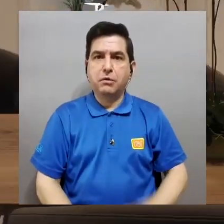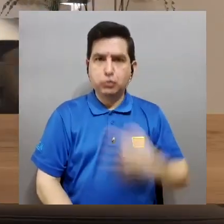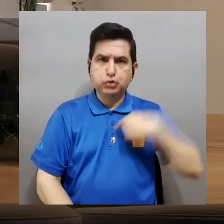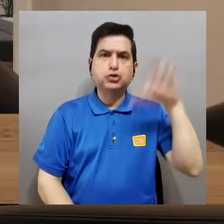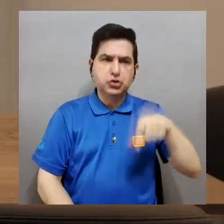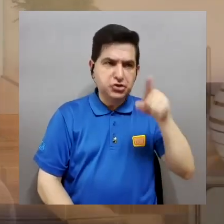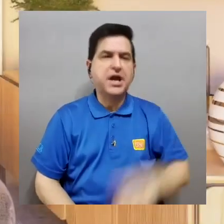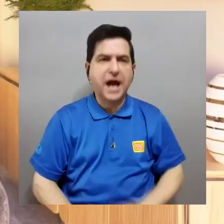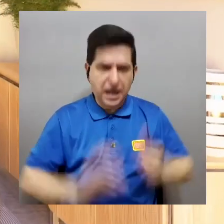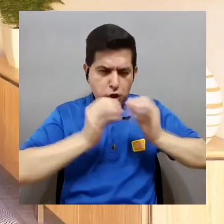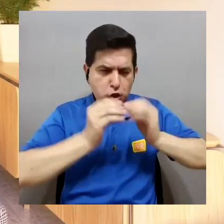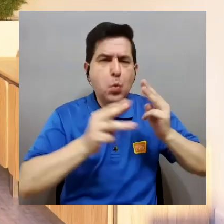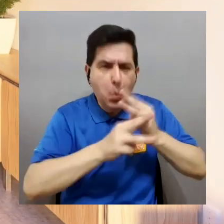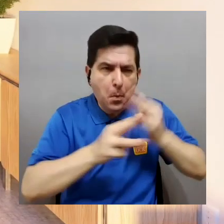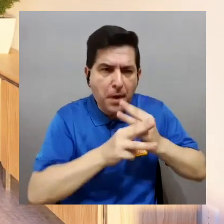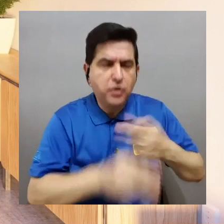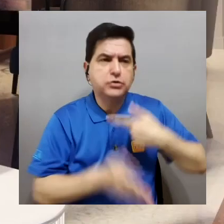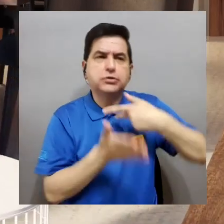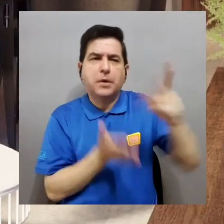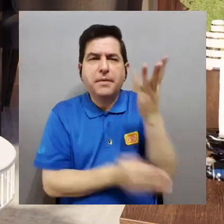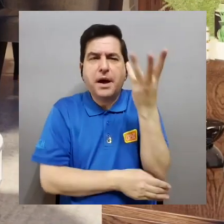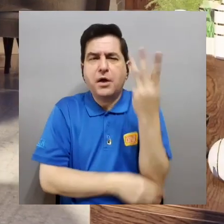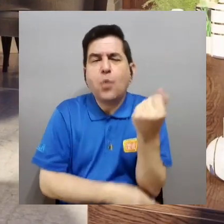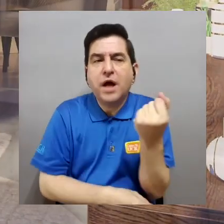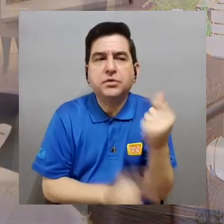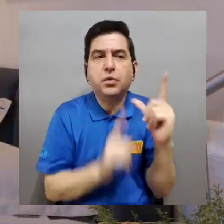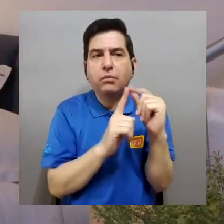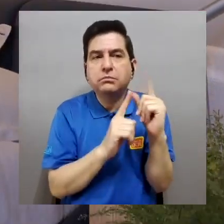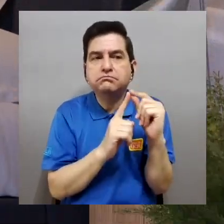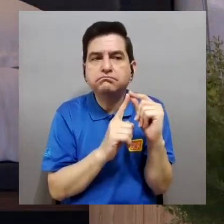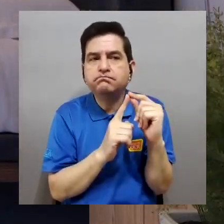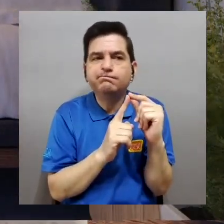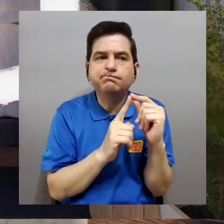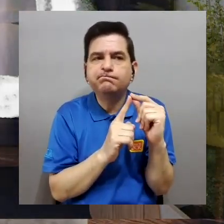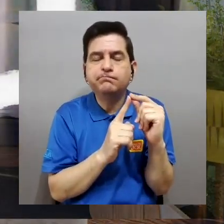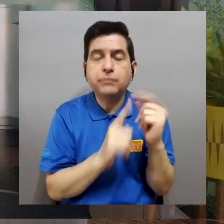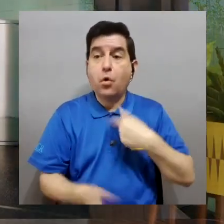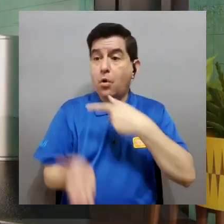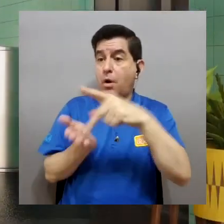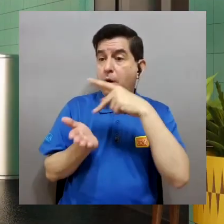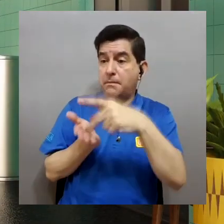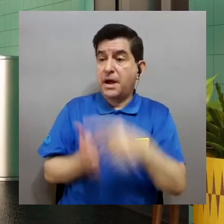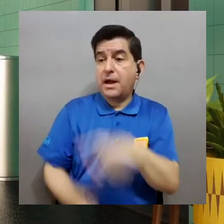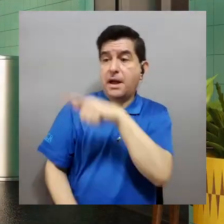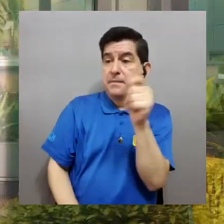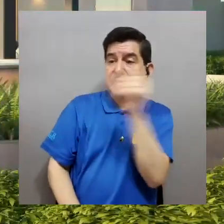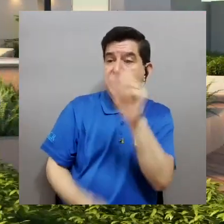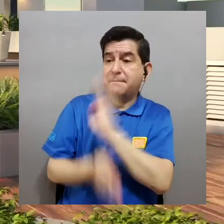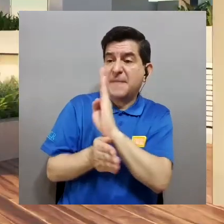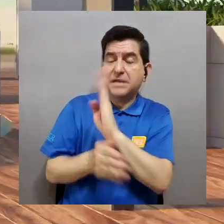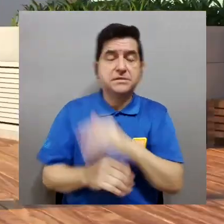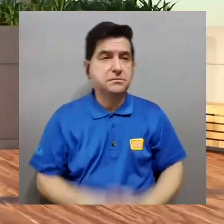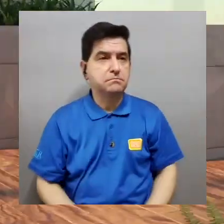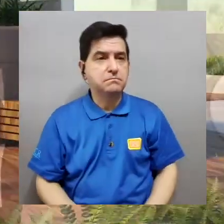Ahí sí hice esa matemática, ok, ¿cuánto voy a pagar con el alquiler? ¿Cuánto voy a pagar con una mensualidad en el